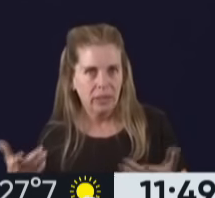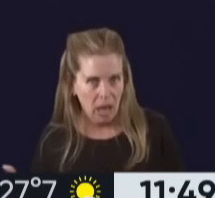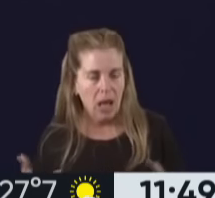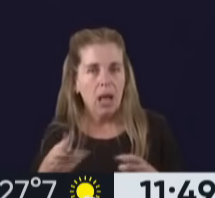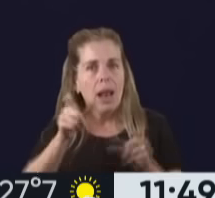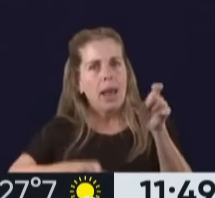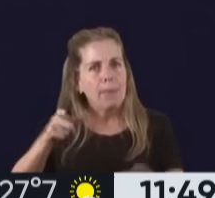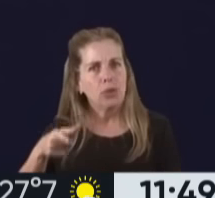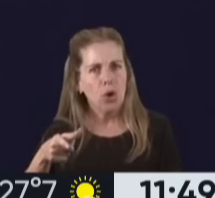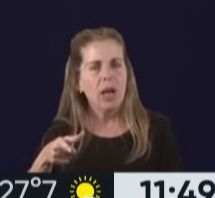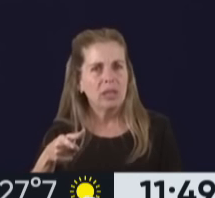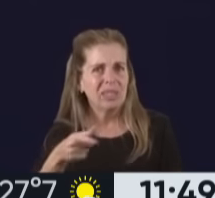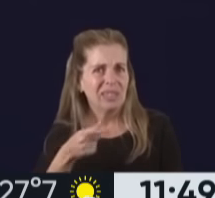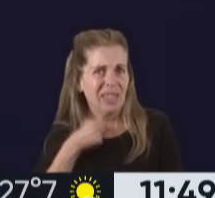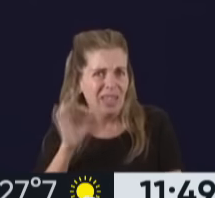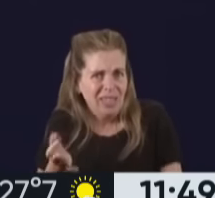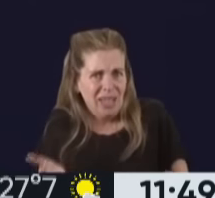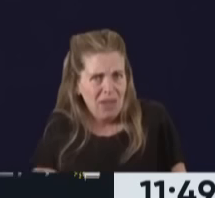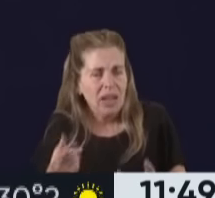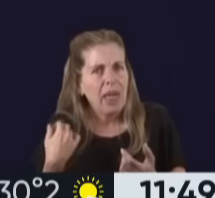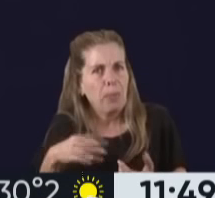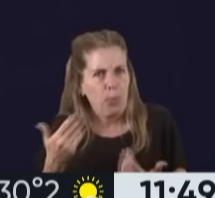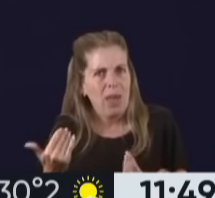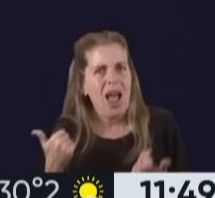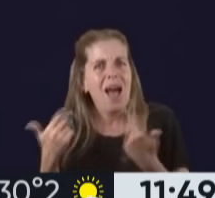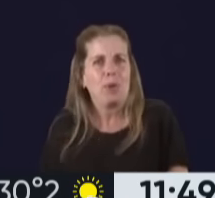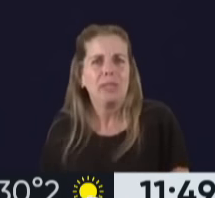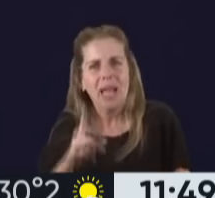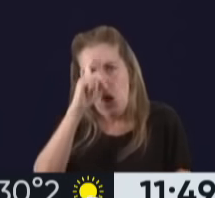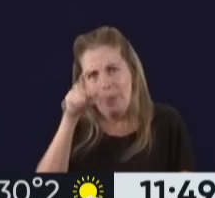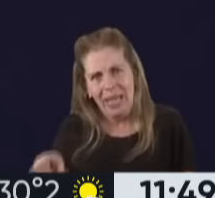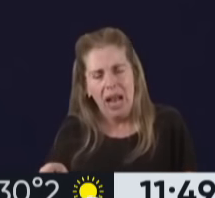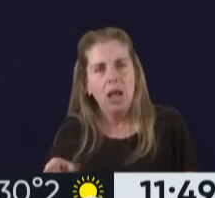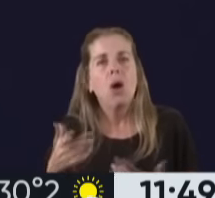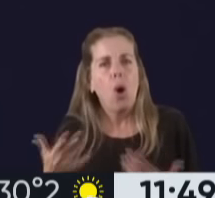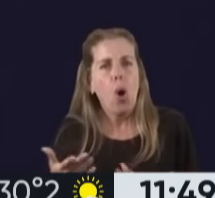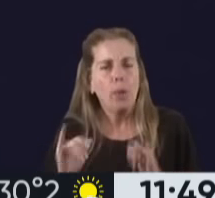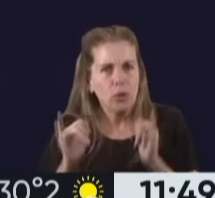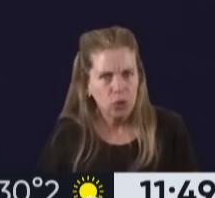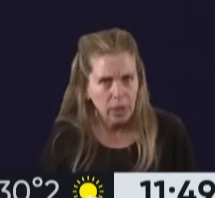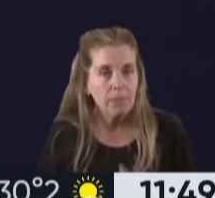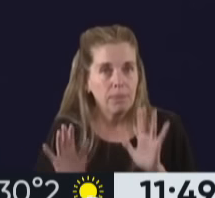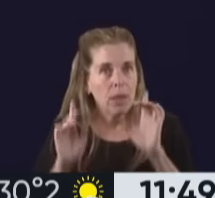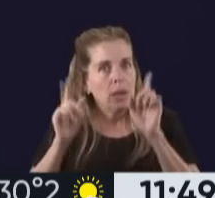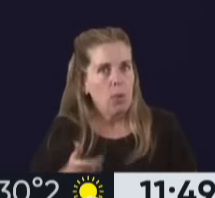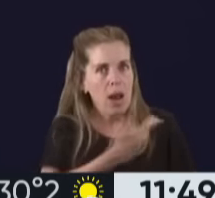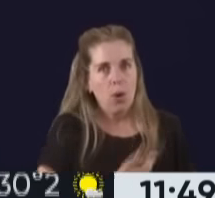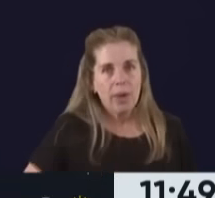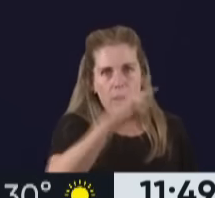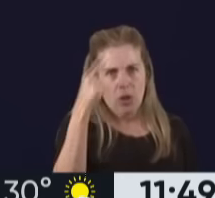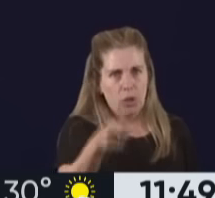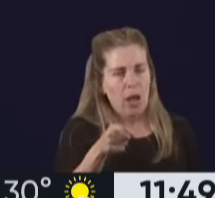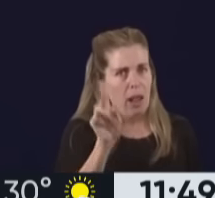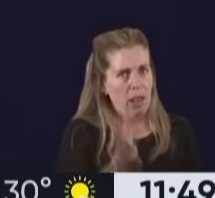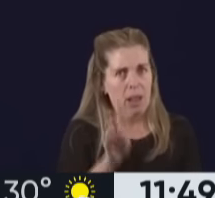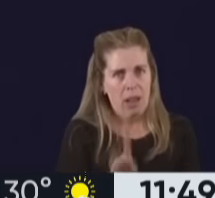de sus gastos de salud. Que por supuesto el gobierno nacional no está dispuesto a que un bonaerense no se pueda atender, por eso es